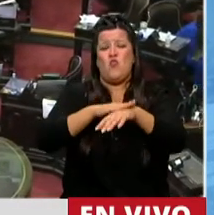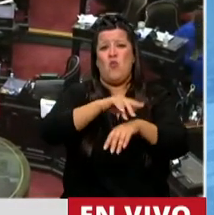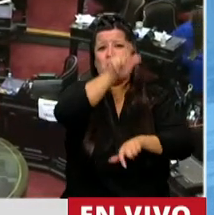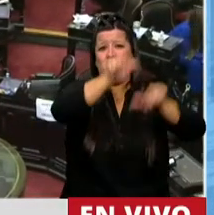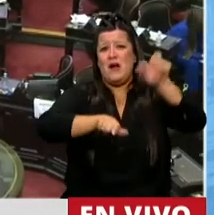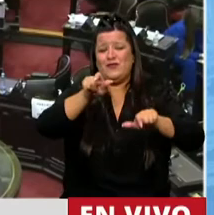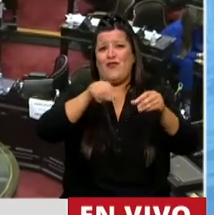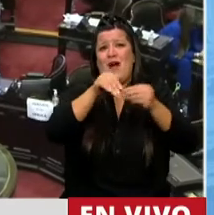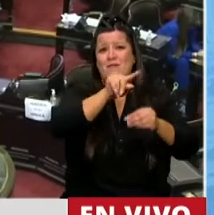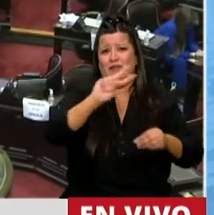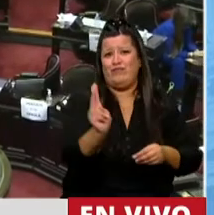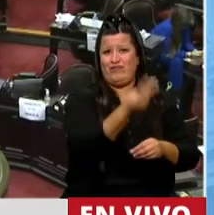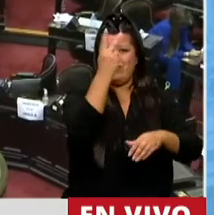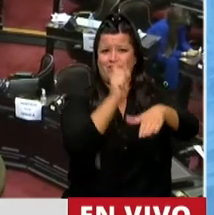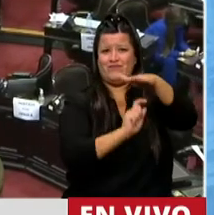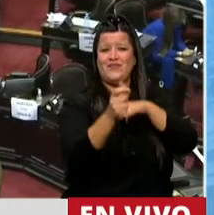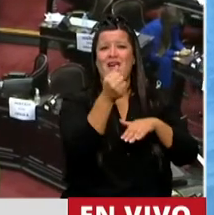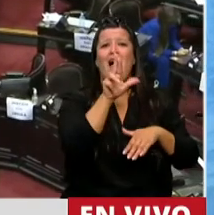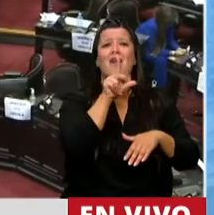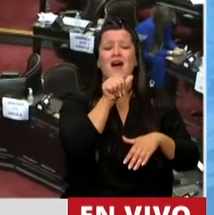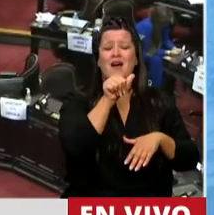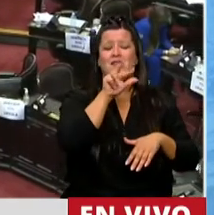hundimiento del submarino Ara San Juan.